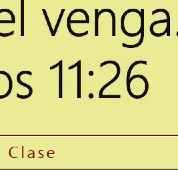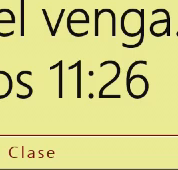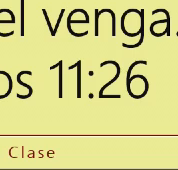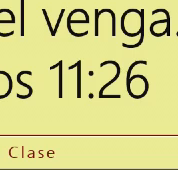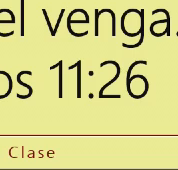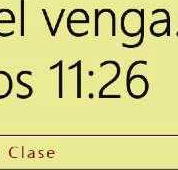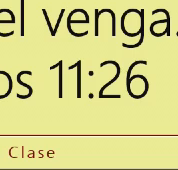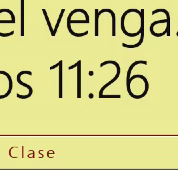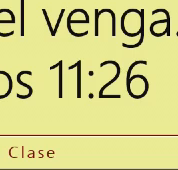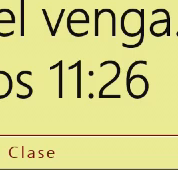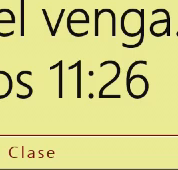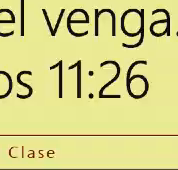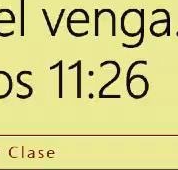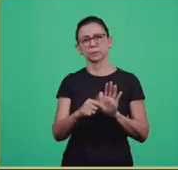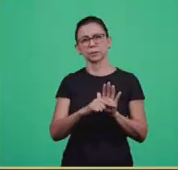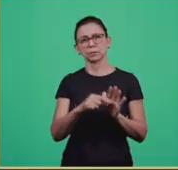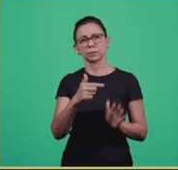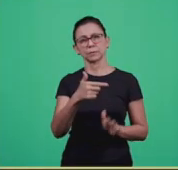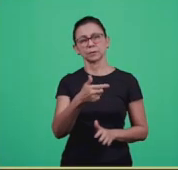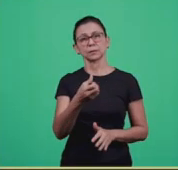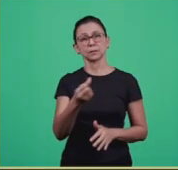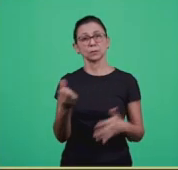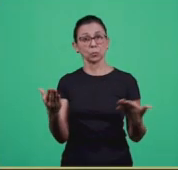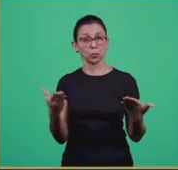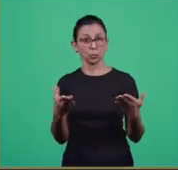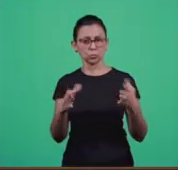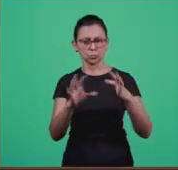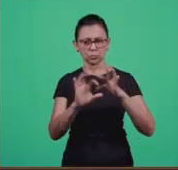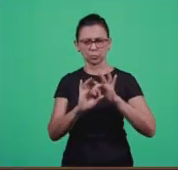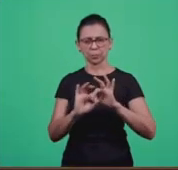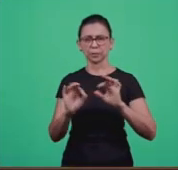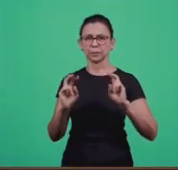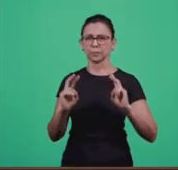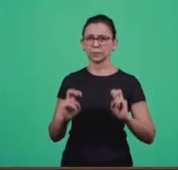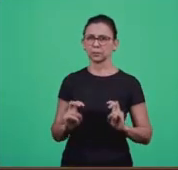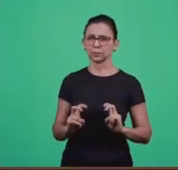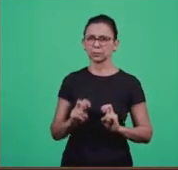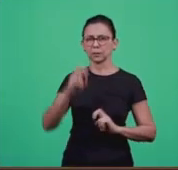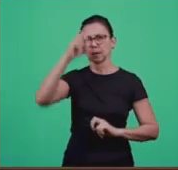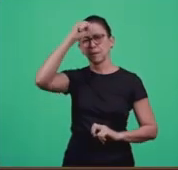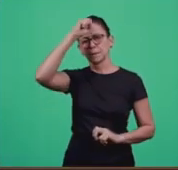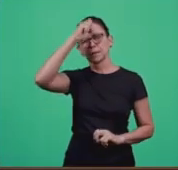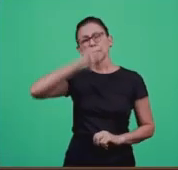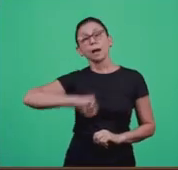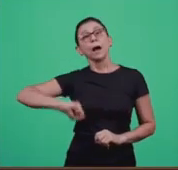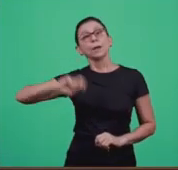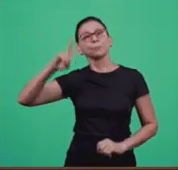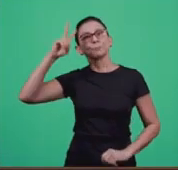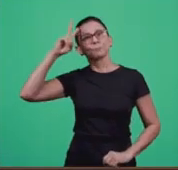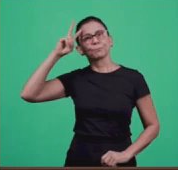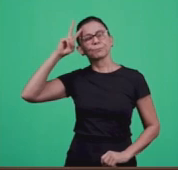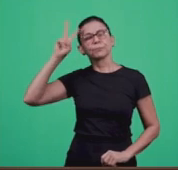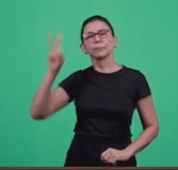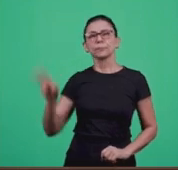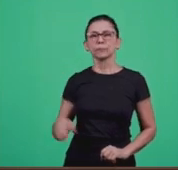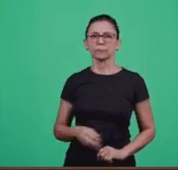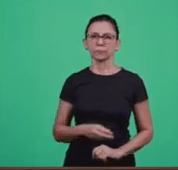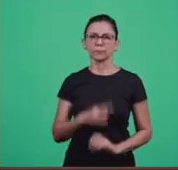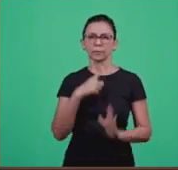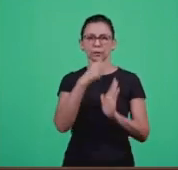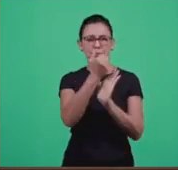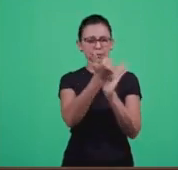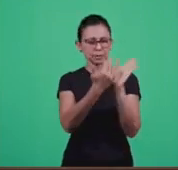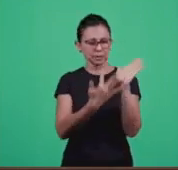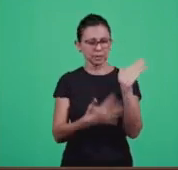11, 26. Es interesante que nosotros notemos que vamos a hablar sobre comunión y vamos